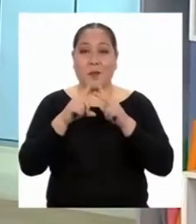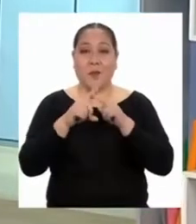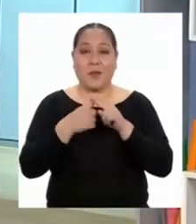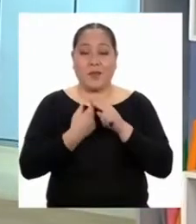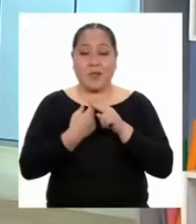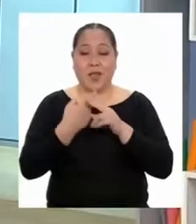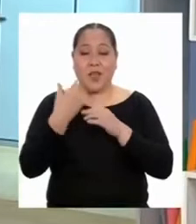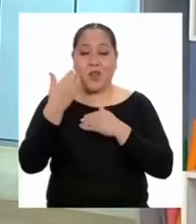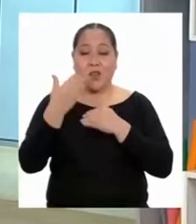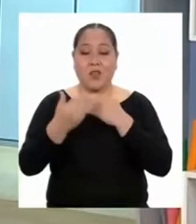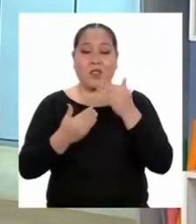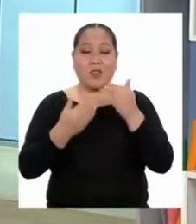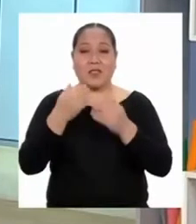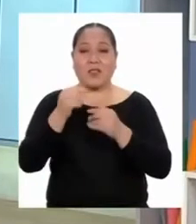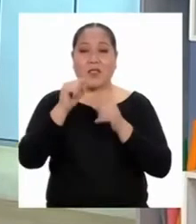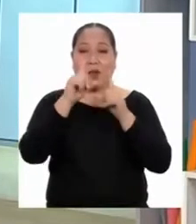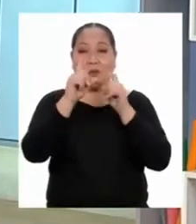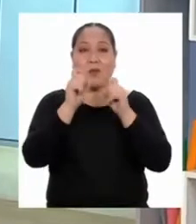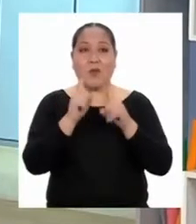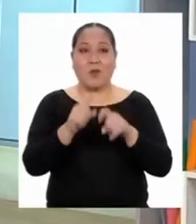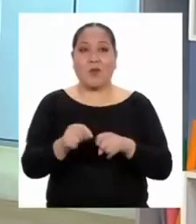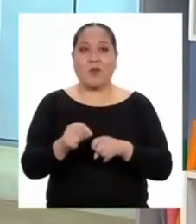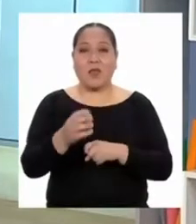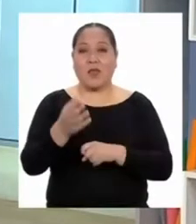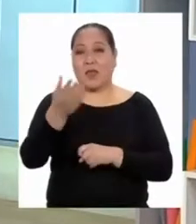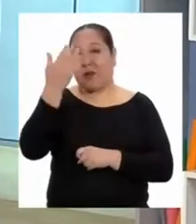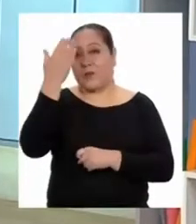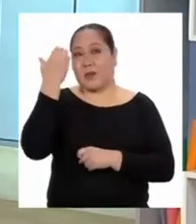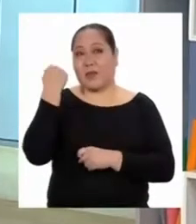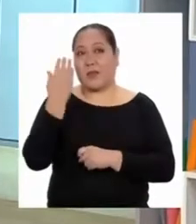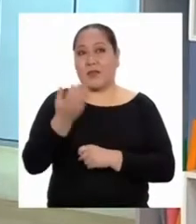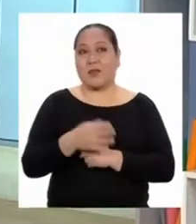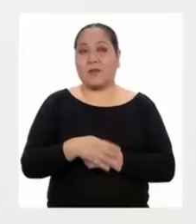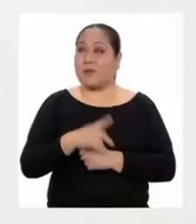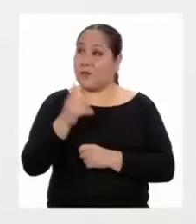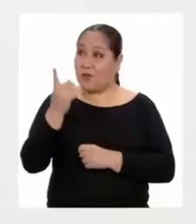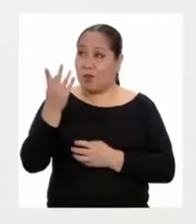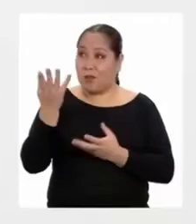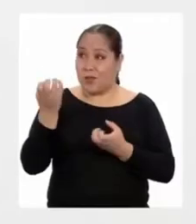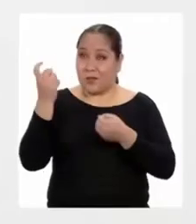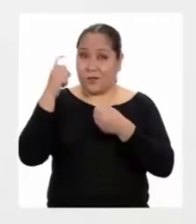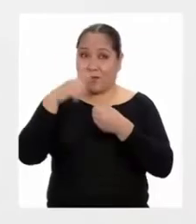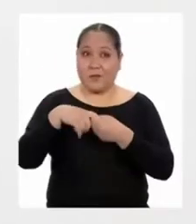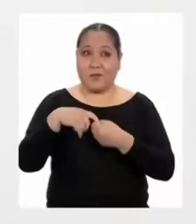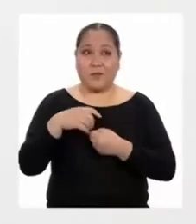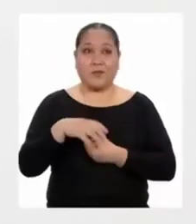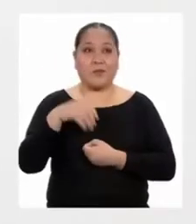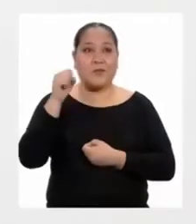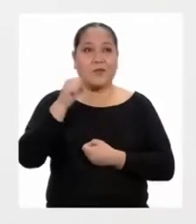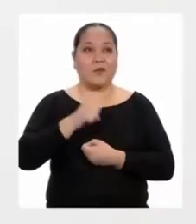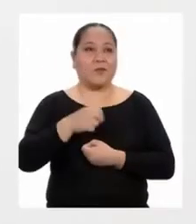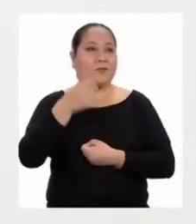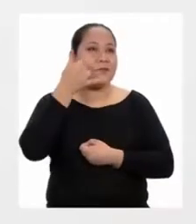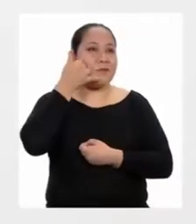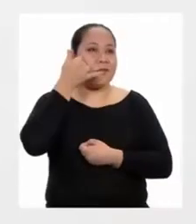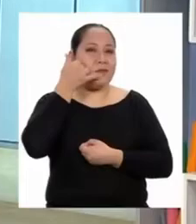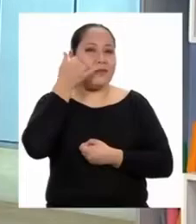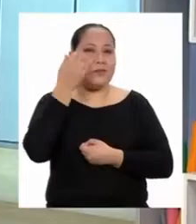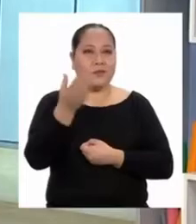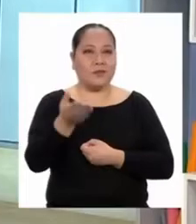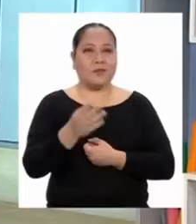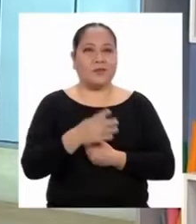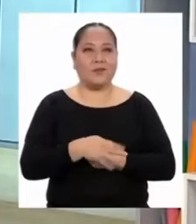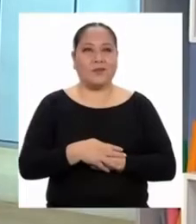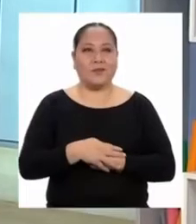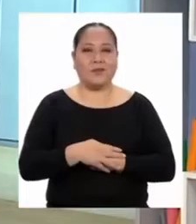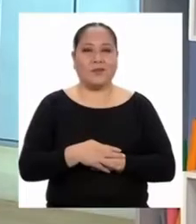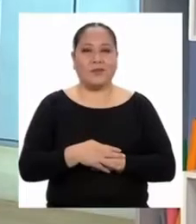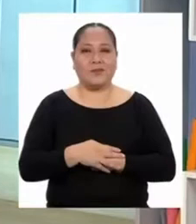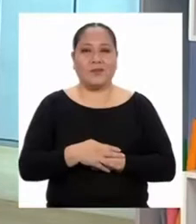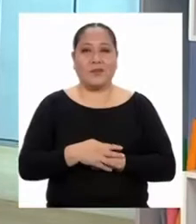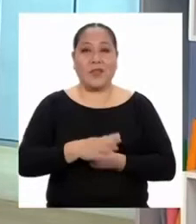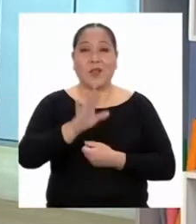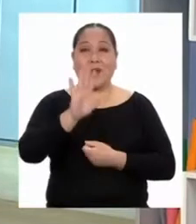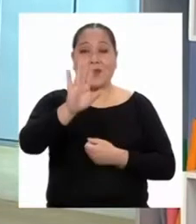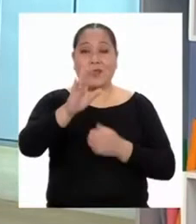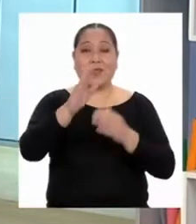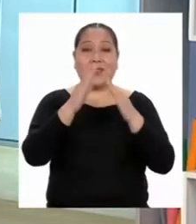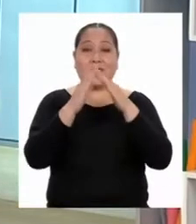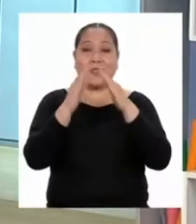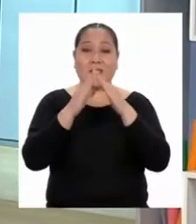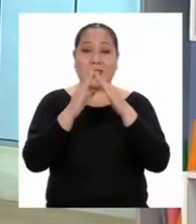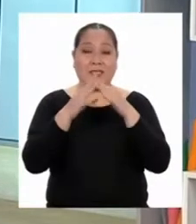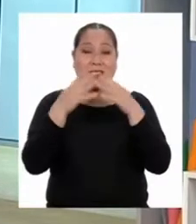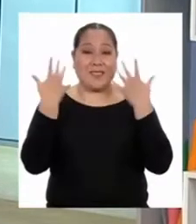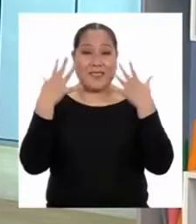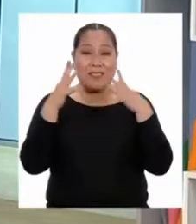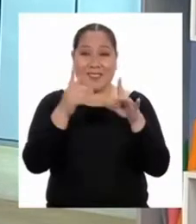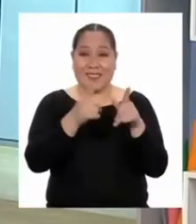el desarrollo de la pregunta que quedó pendiente la vez pasada. ¿Te apuntas? Claro, justo llamaba para eso. ¿Ustedes ahí en sus casas,